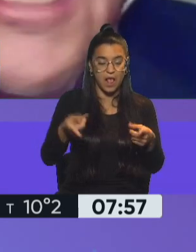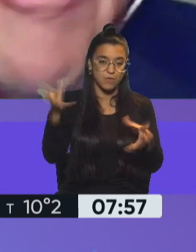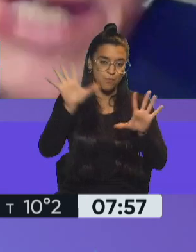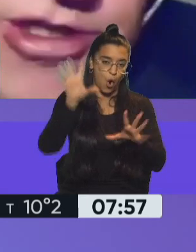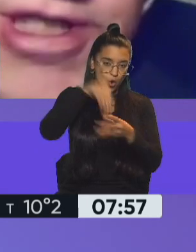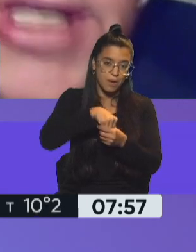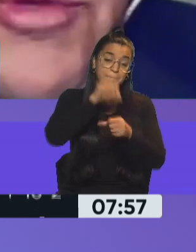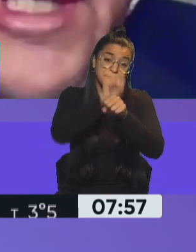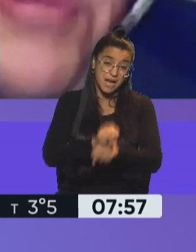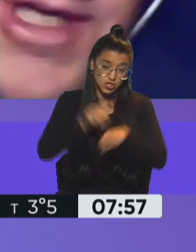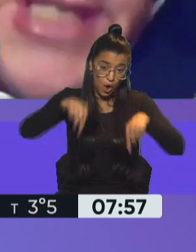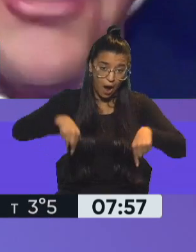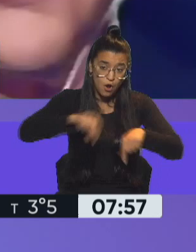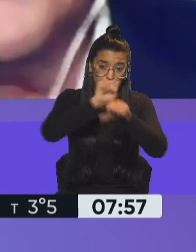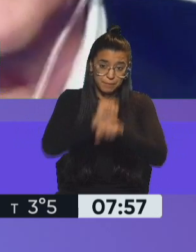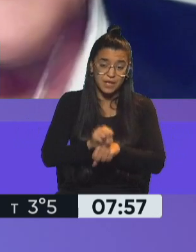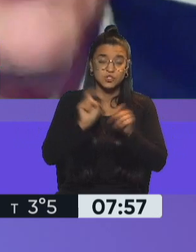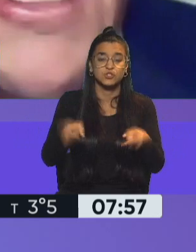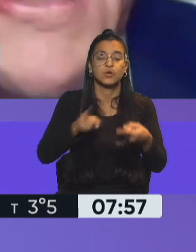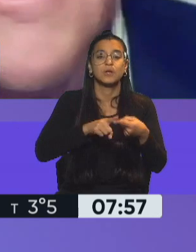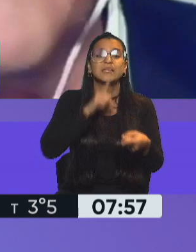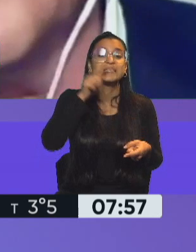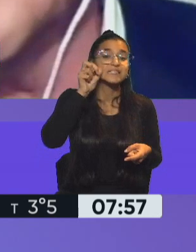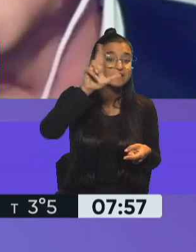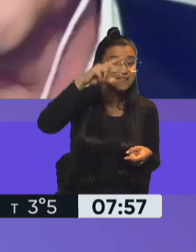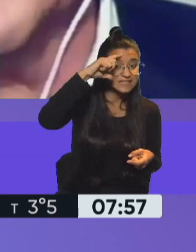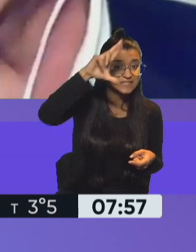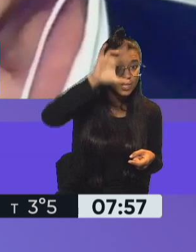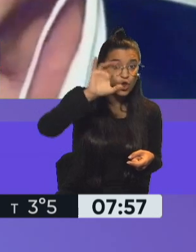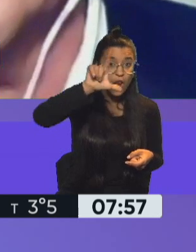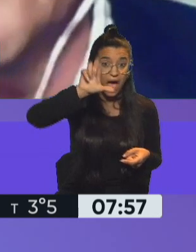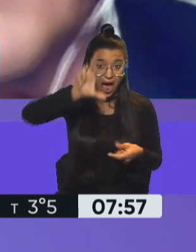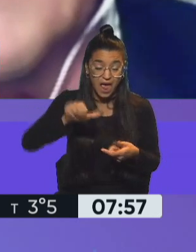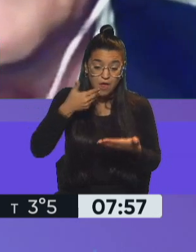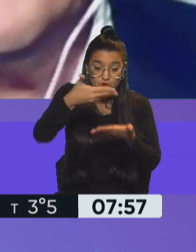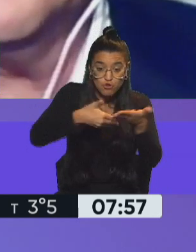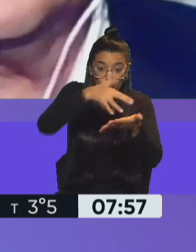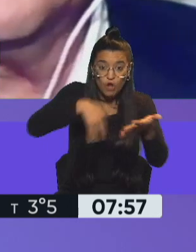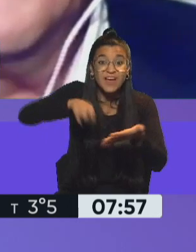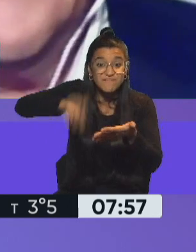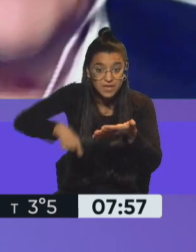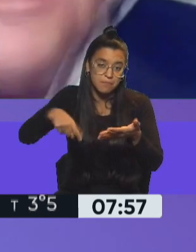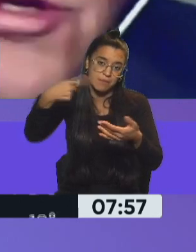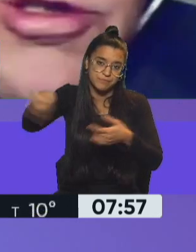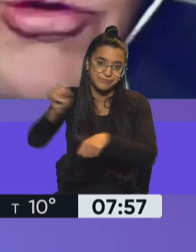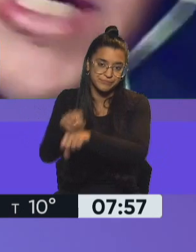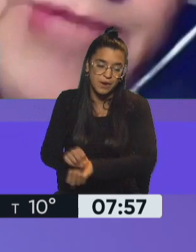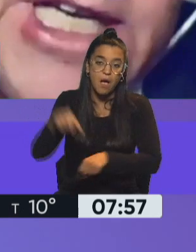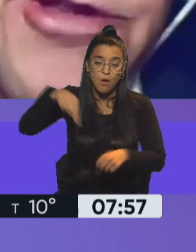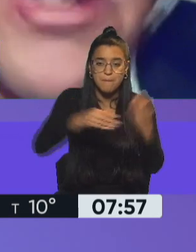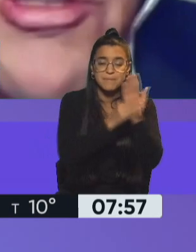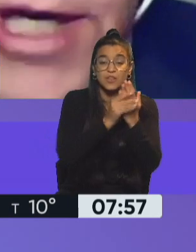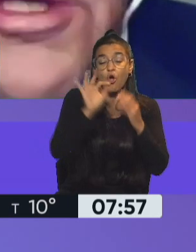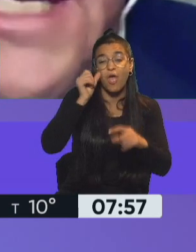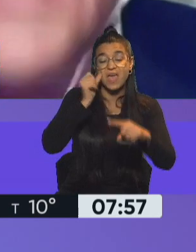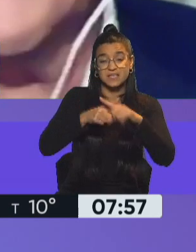involucrados y están presos en este momento, entre ellos Tercero Lara, quien fue el firmante de la nota. Hay ministros o